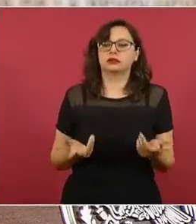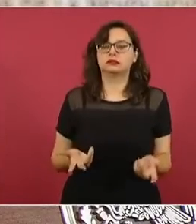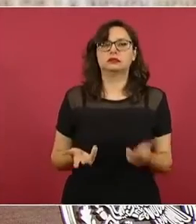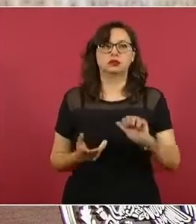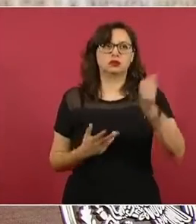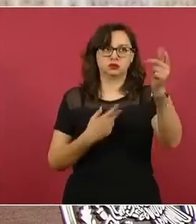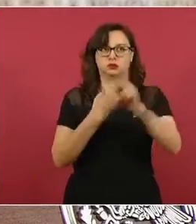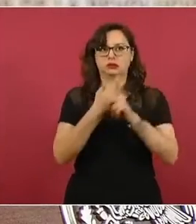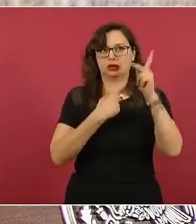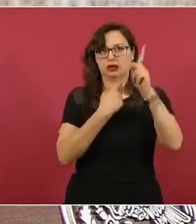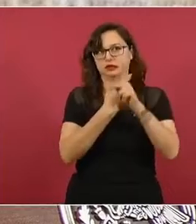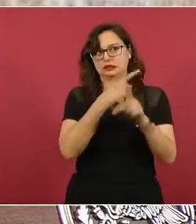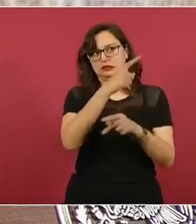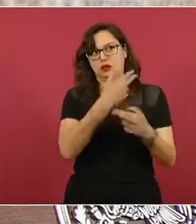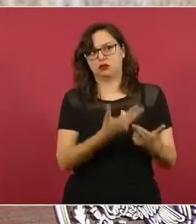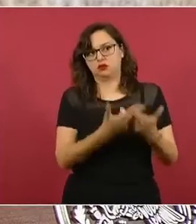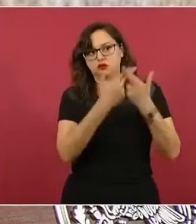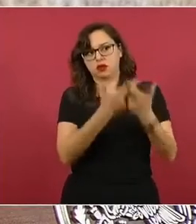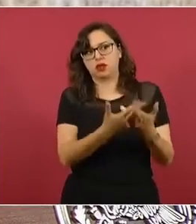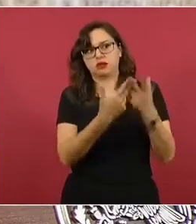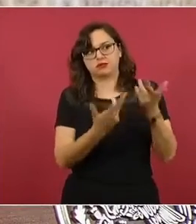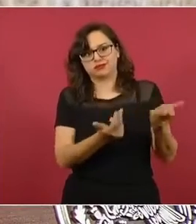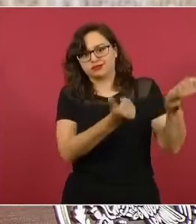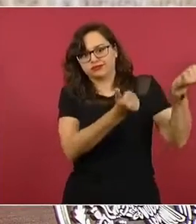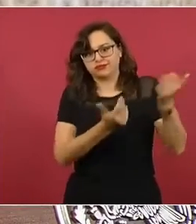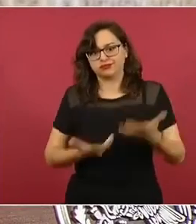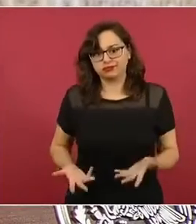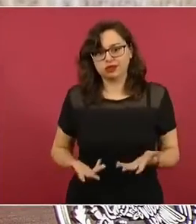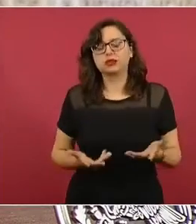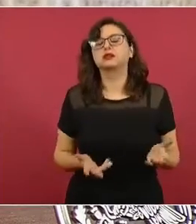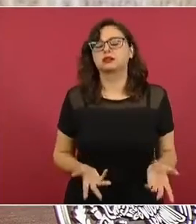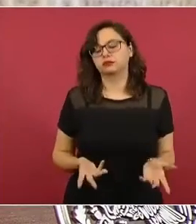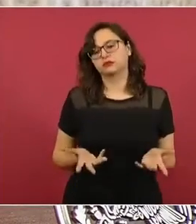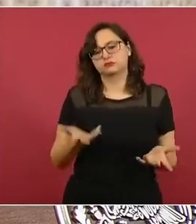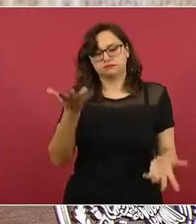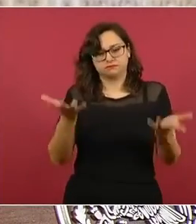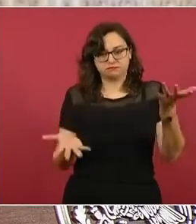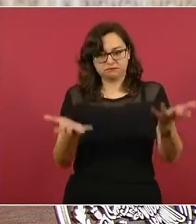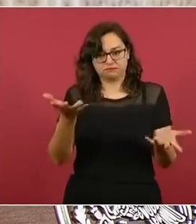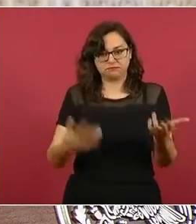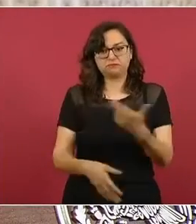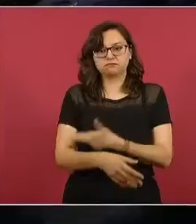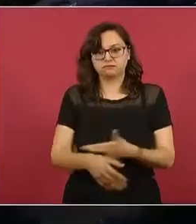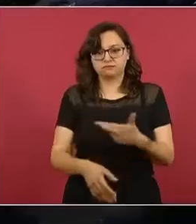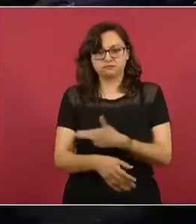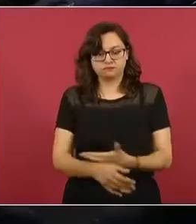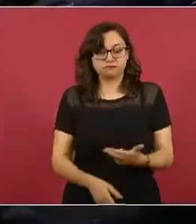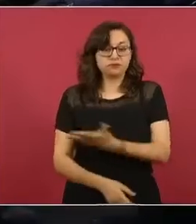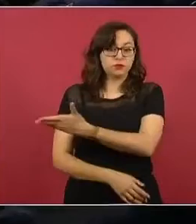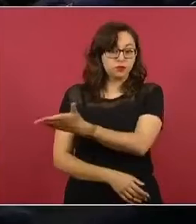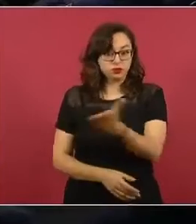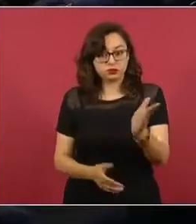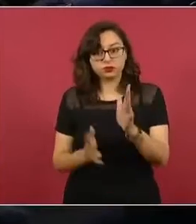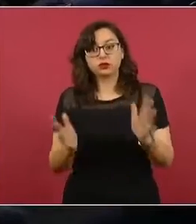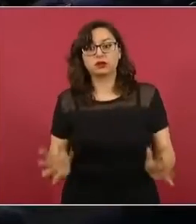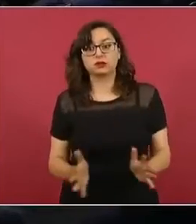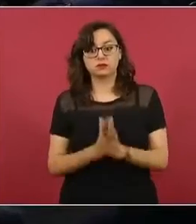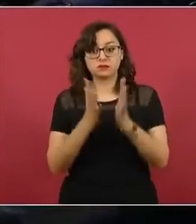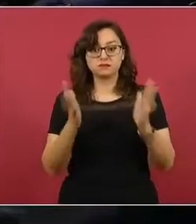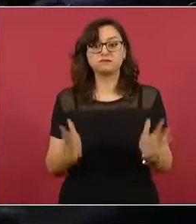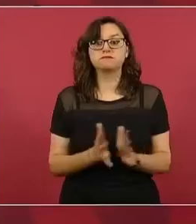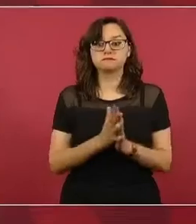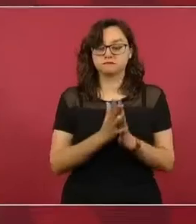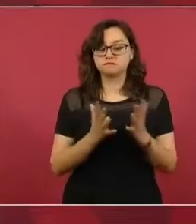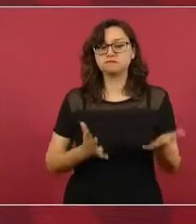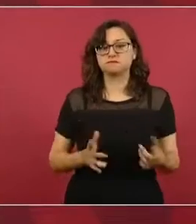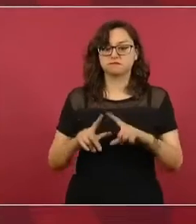agradecer mucho la participación de todas y de todos ustedes por el bien de